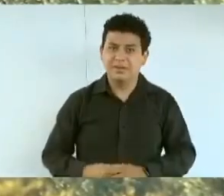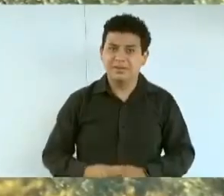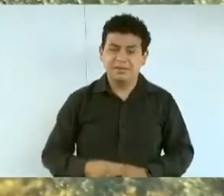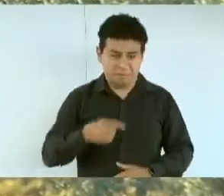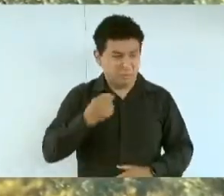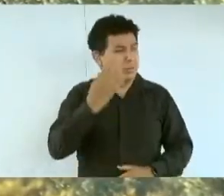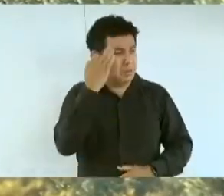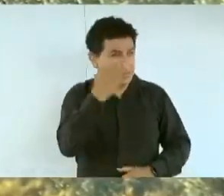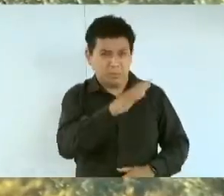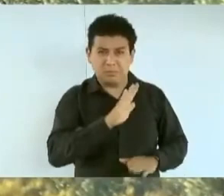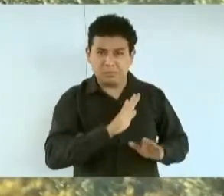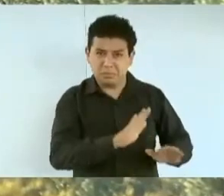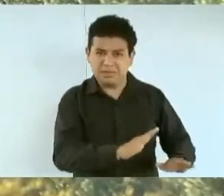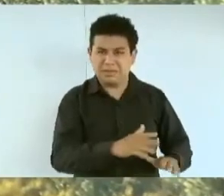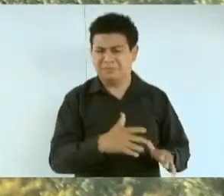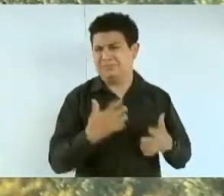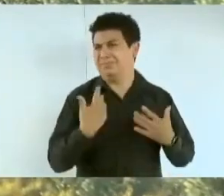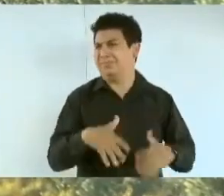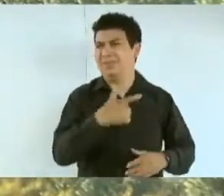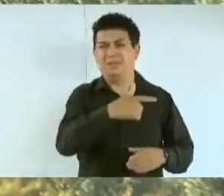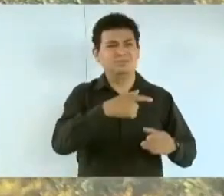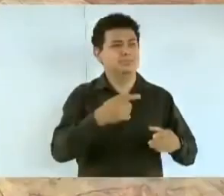durar este camino.